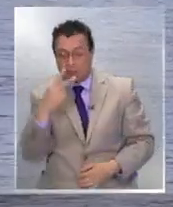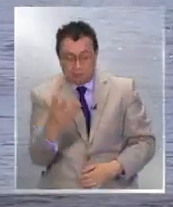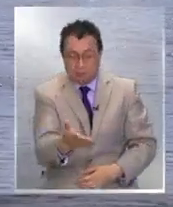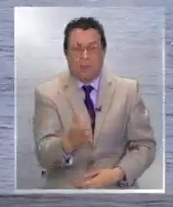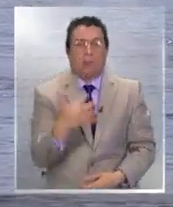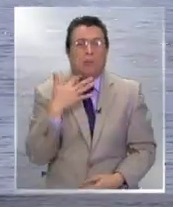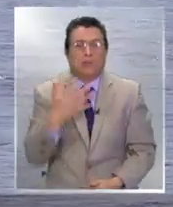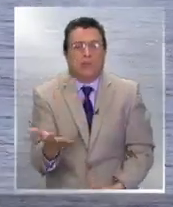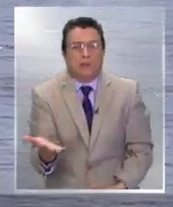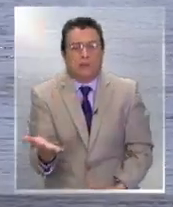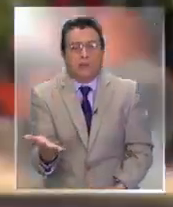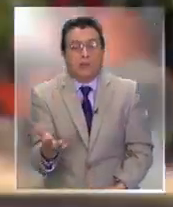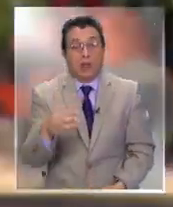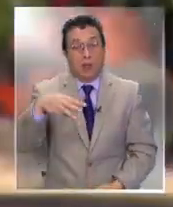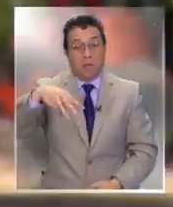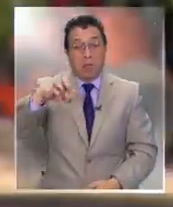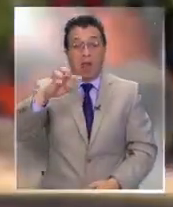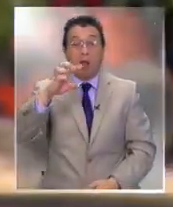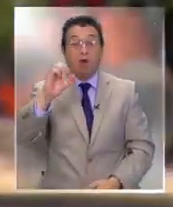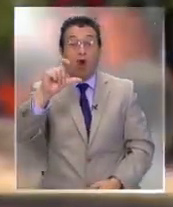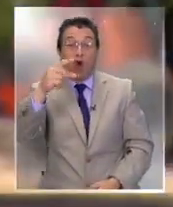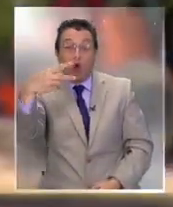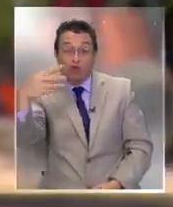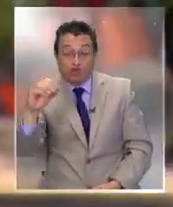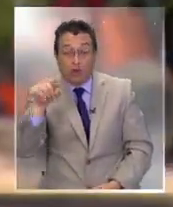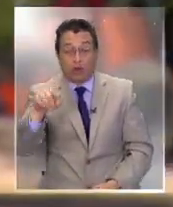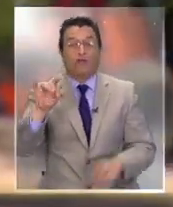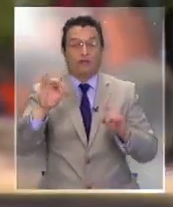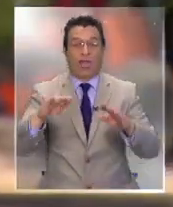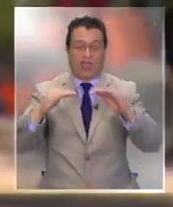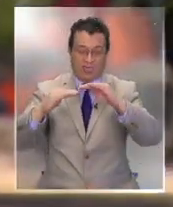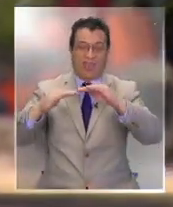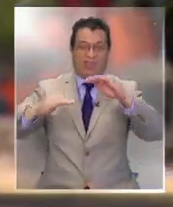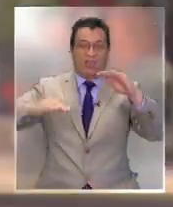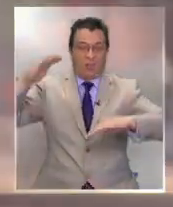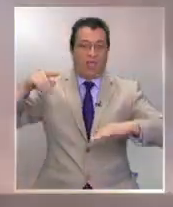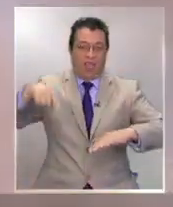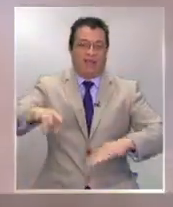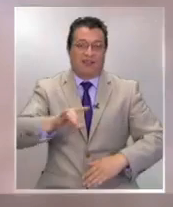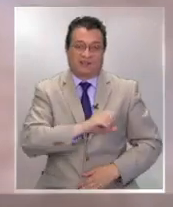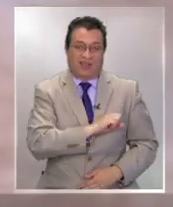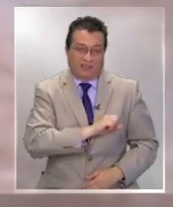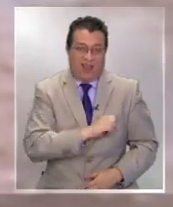El Mapocho es un reflejo claro de la desigualdad que tenemos en Santiago.